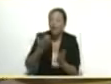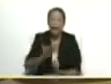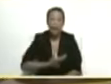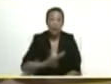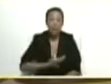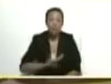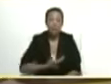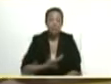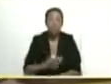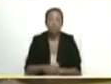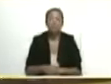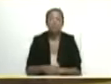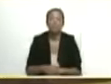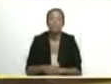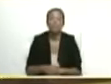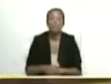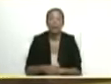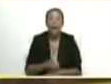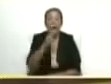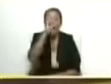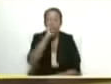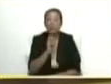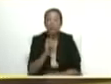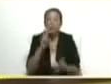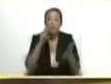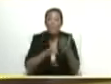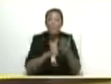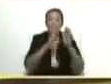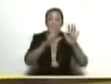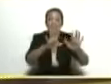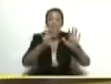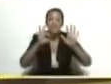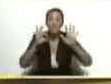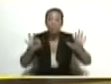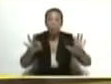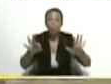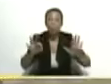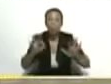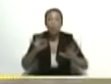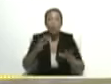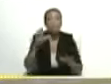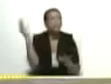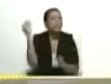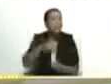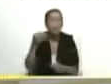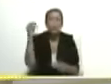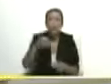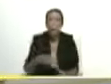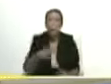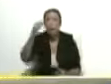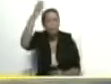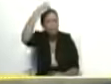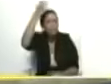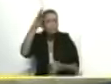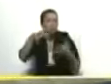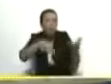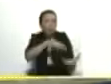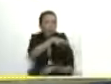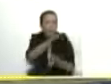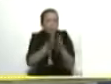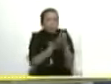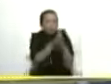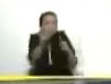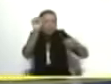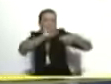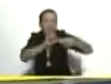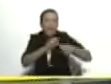alcaldía. El año 2018 siguió la parranda de la conspiración.